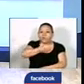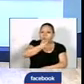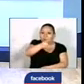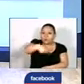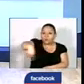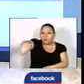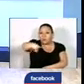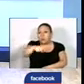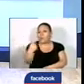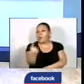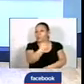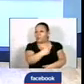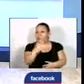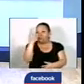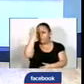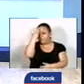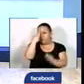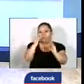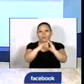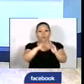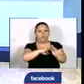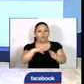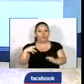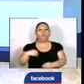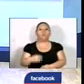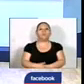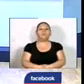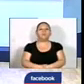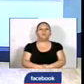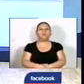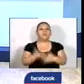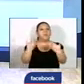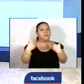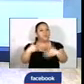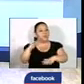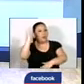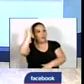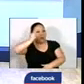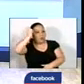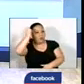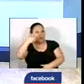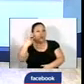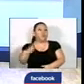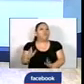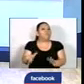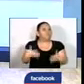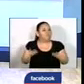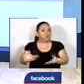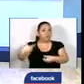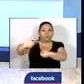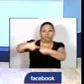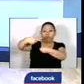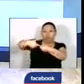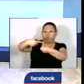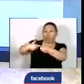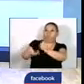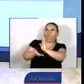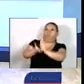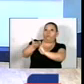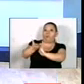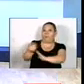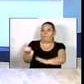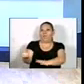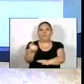en la vida de muchos hogares. También les contamos que algo que ya está generando impacto es la escalada en los precios de los combustibles. Hoy hablaron los